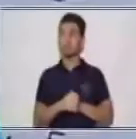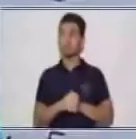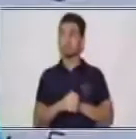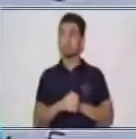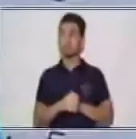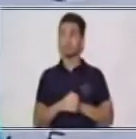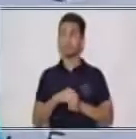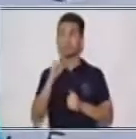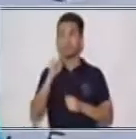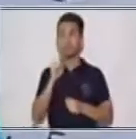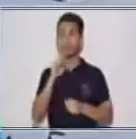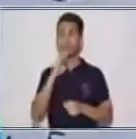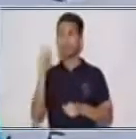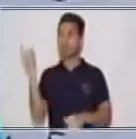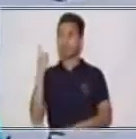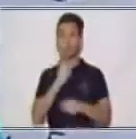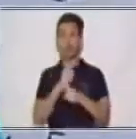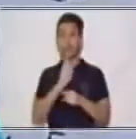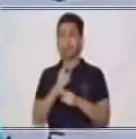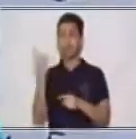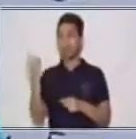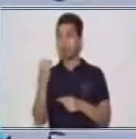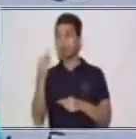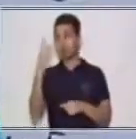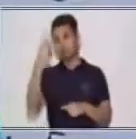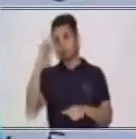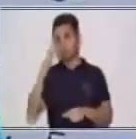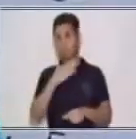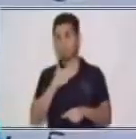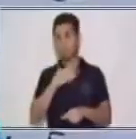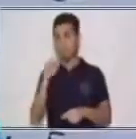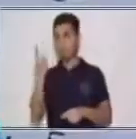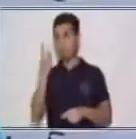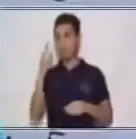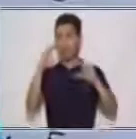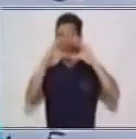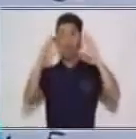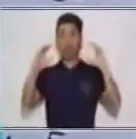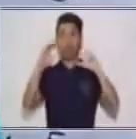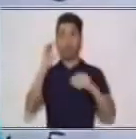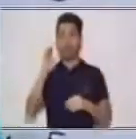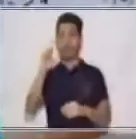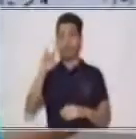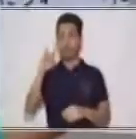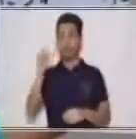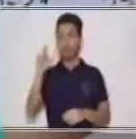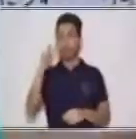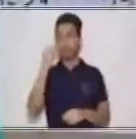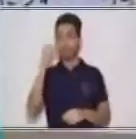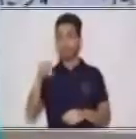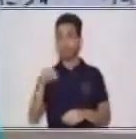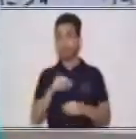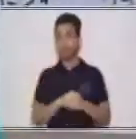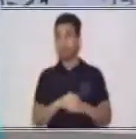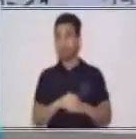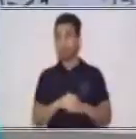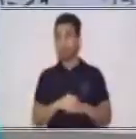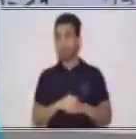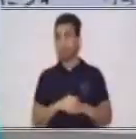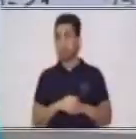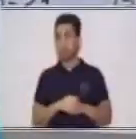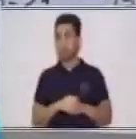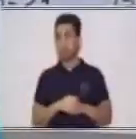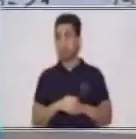sí es cierto que estos valores cumplen para mi primera ecuación. ¿Qué les parece si en casa vamos un